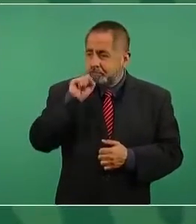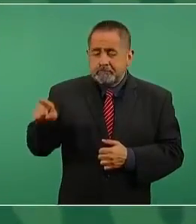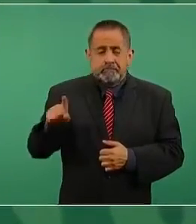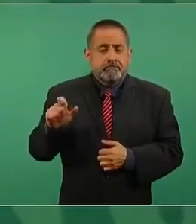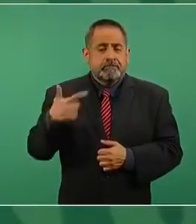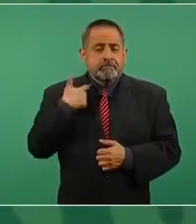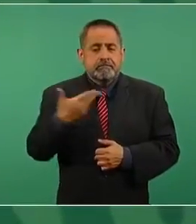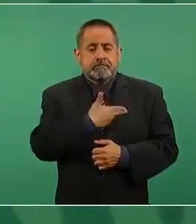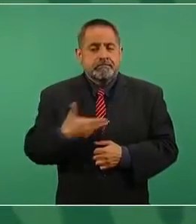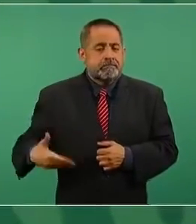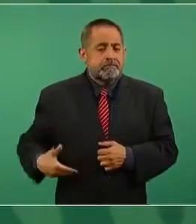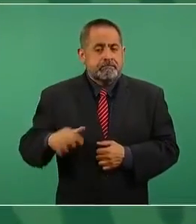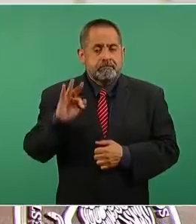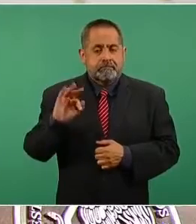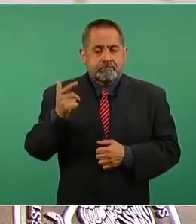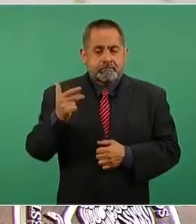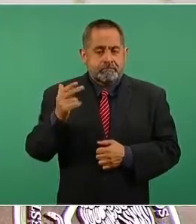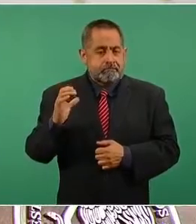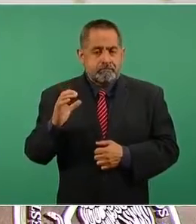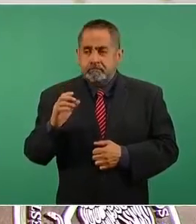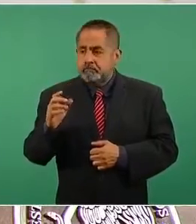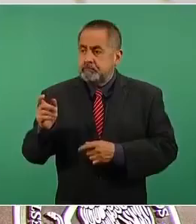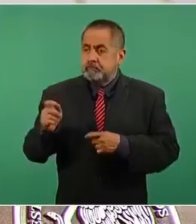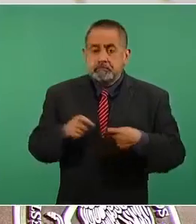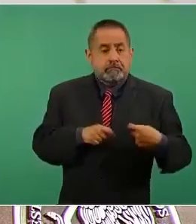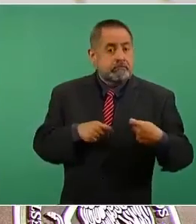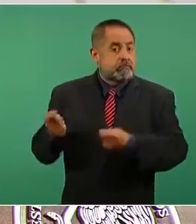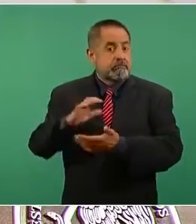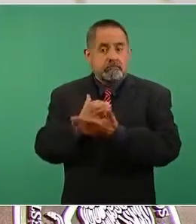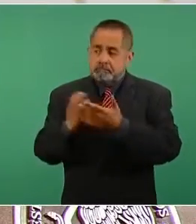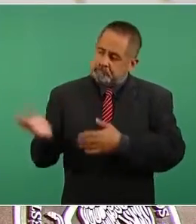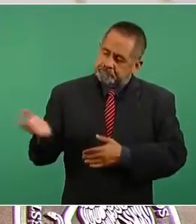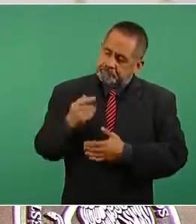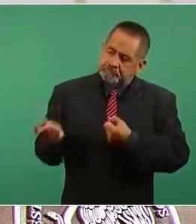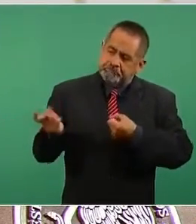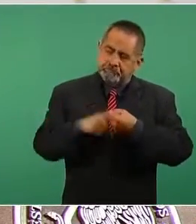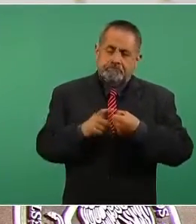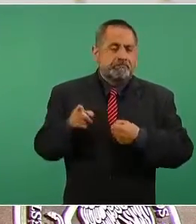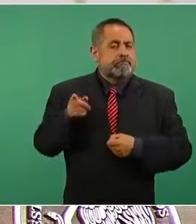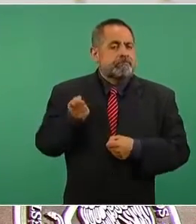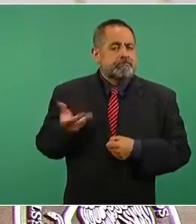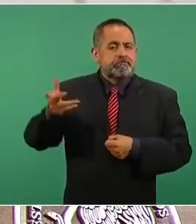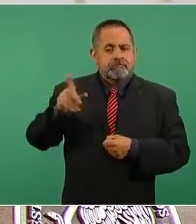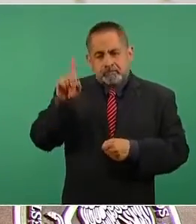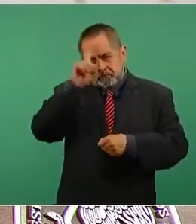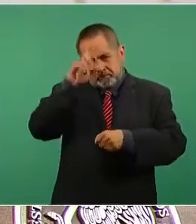expresidente Calderón lo llegaron a contratar como consejero